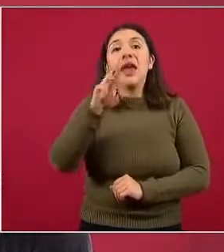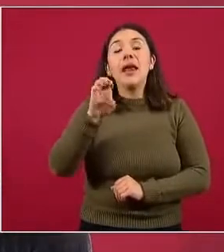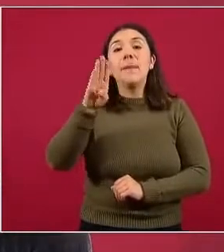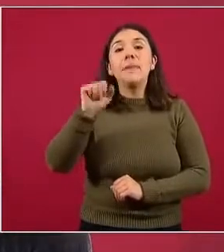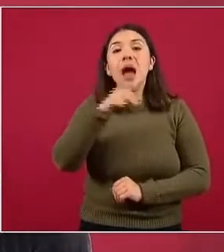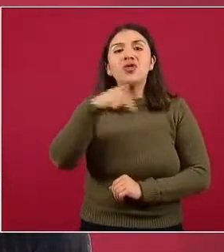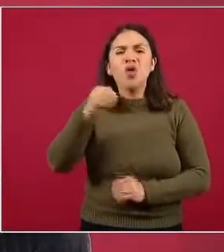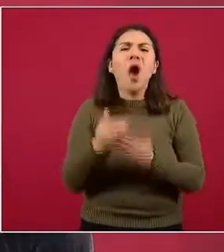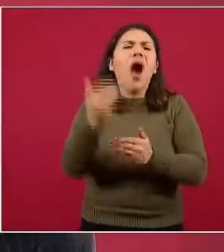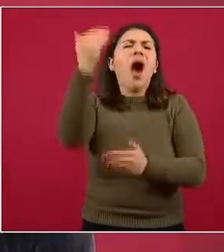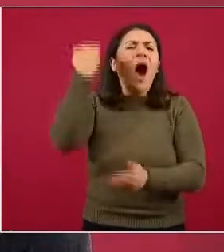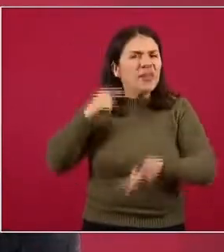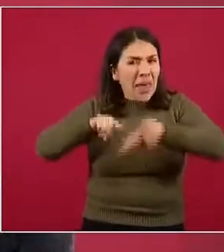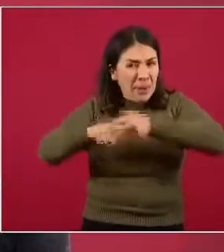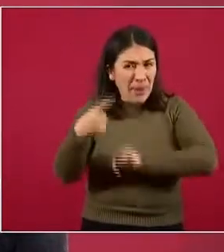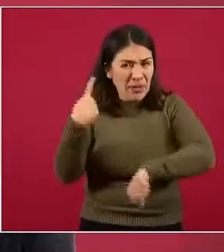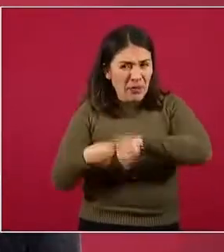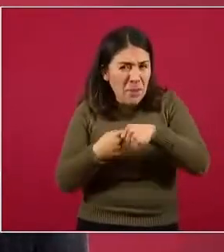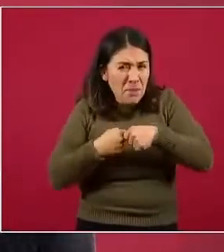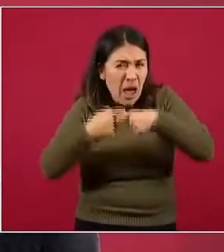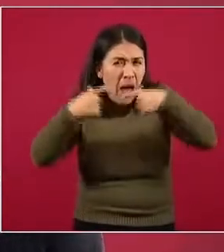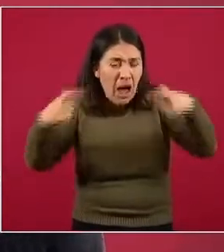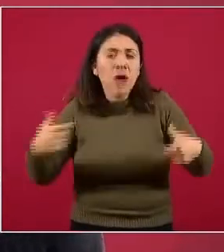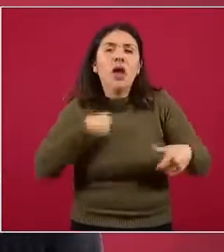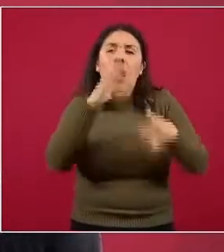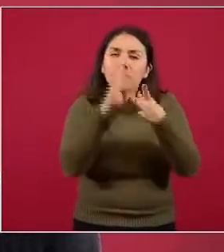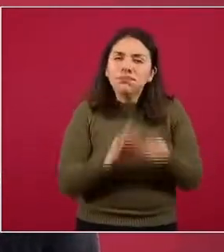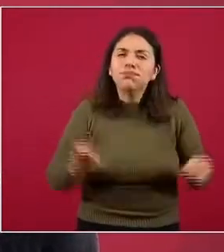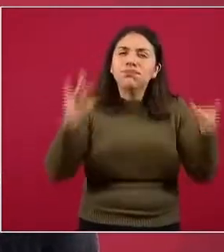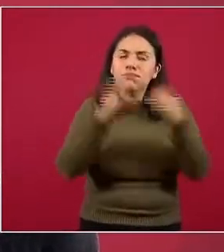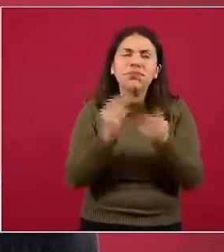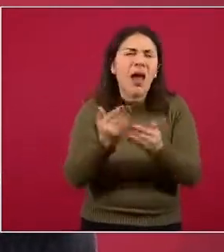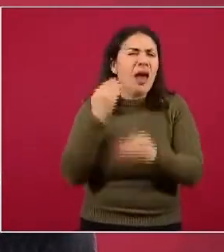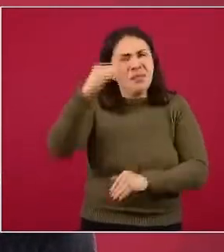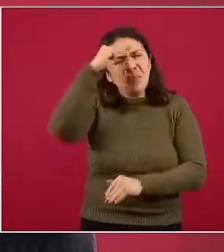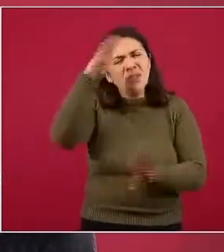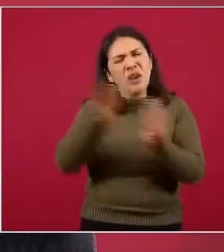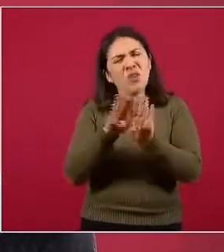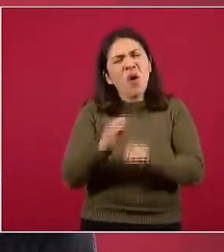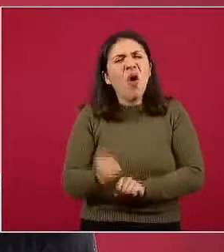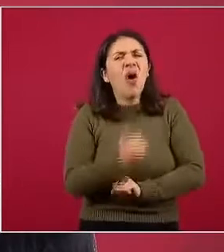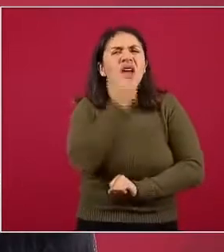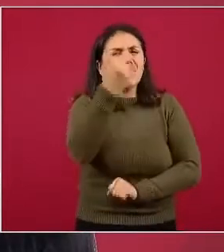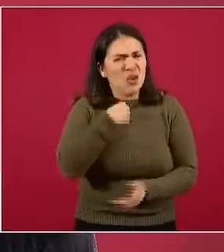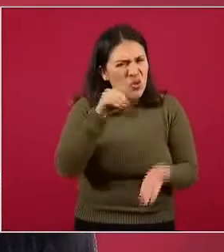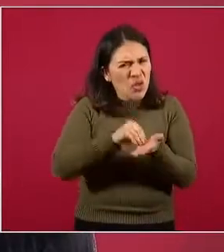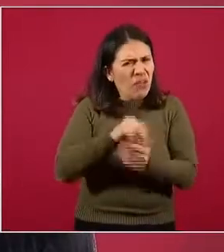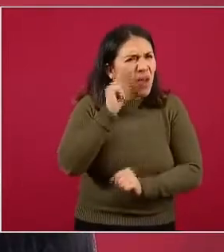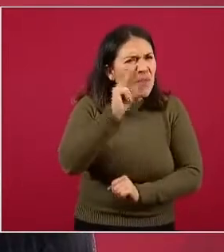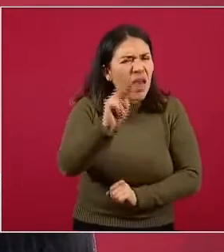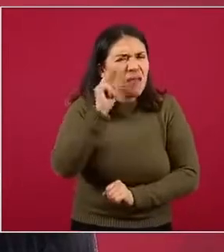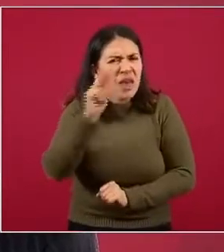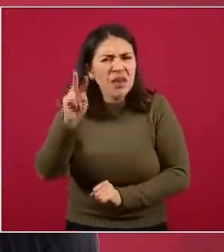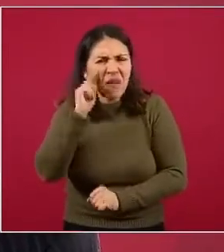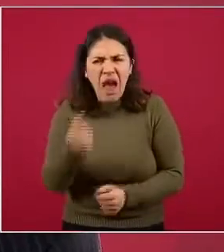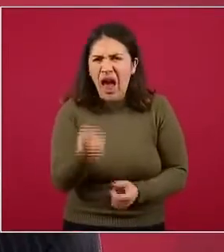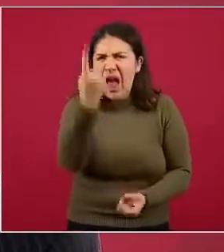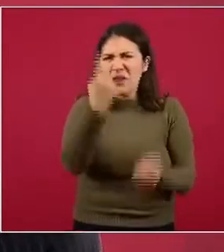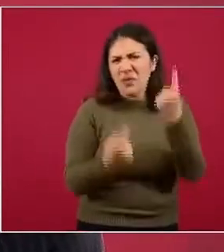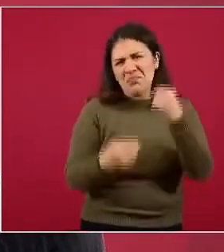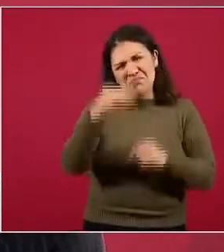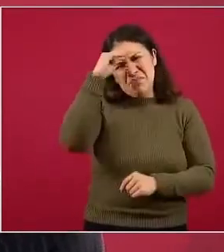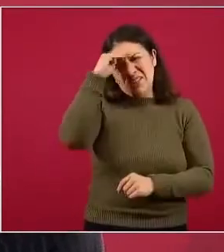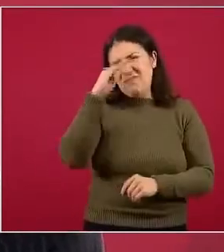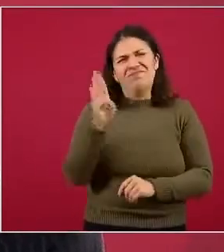empezó la epidemia y que de manera muy equivocada, aprovecho para aclararlo, porque he visto todavía reiteraciones de algunos